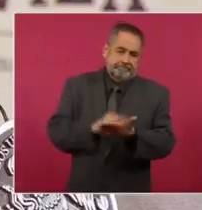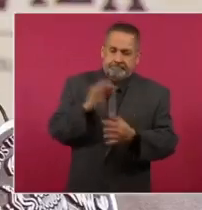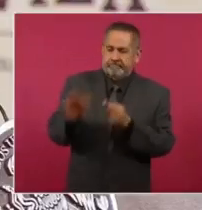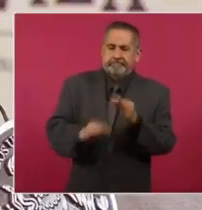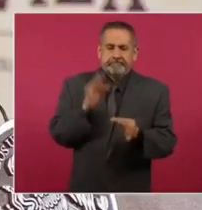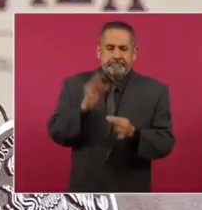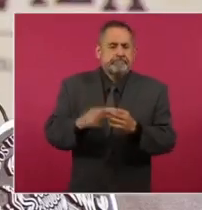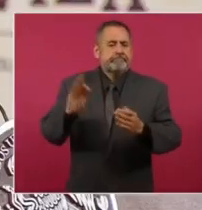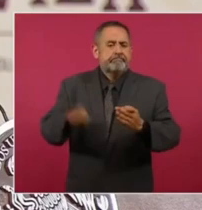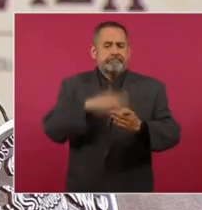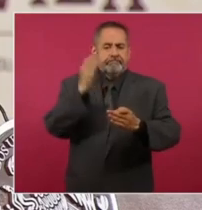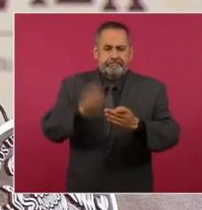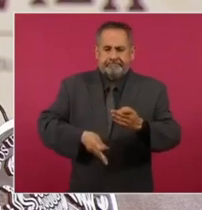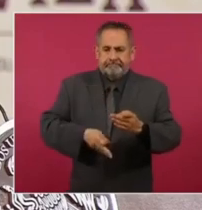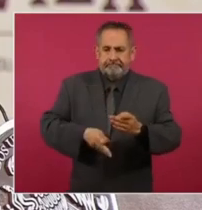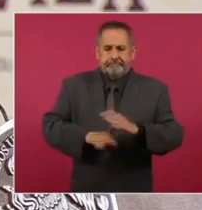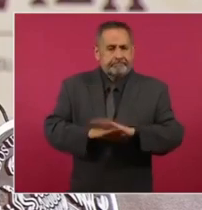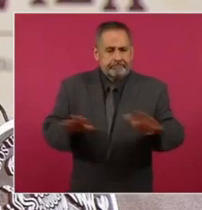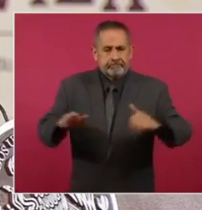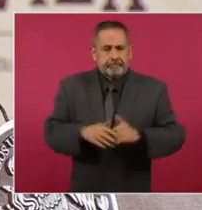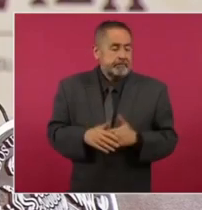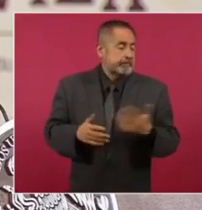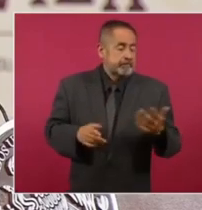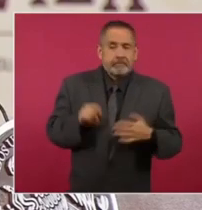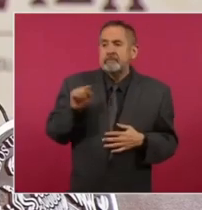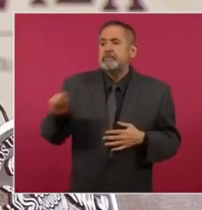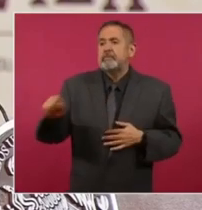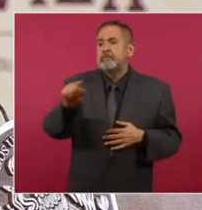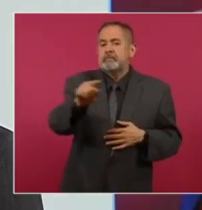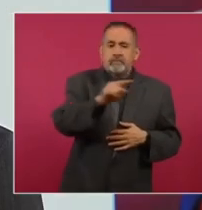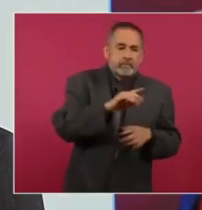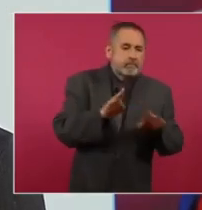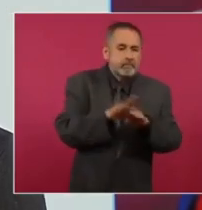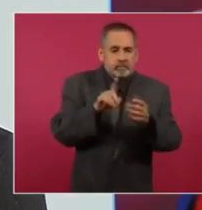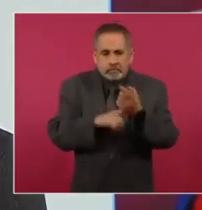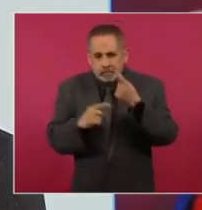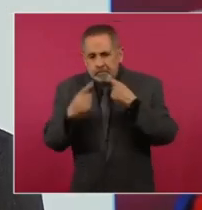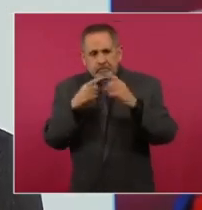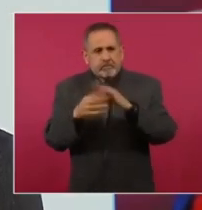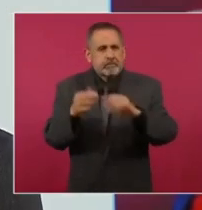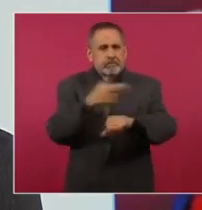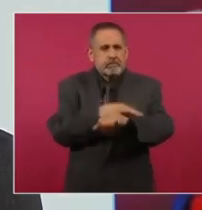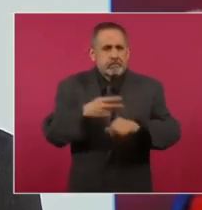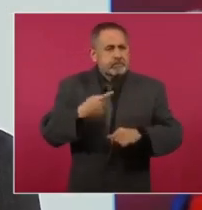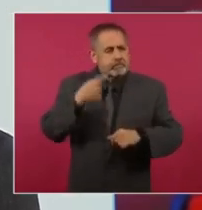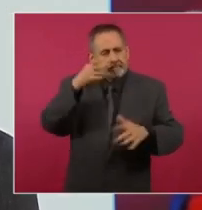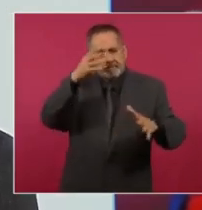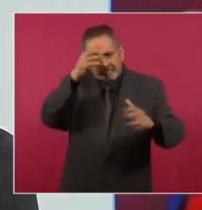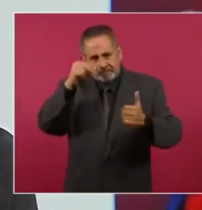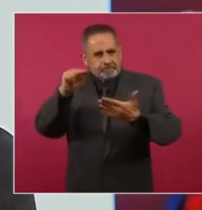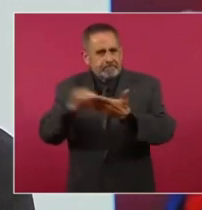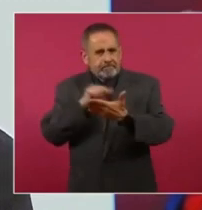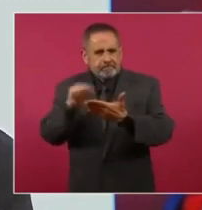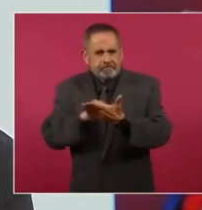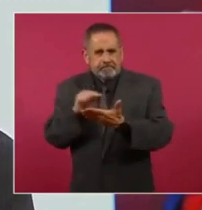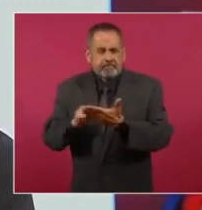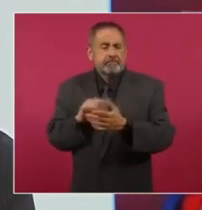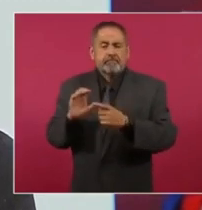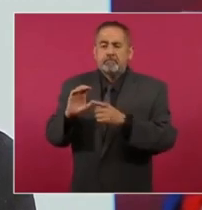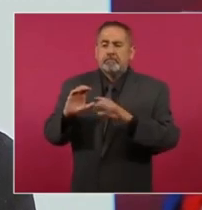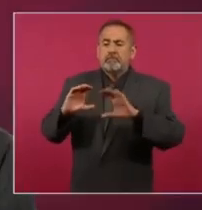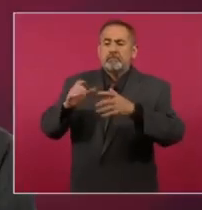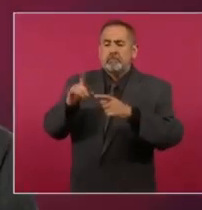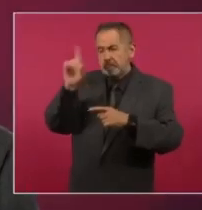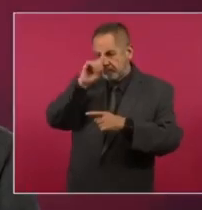fin, tendrán que darse por suspendidas también las vigencias de los distintos acuerdos que en su momento emitió el Consejo de